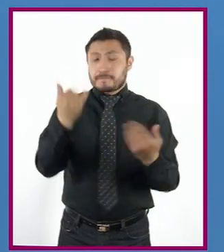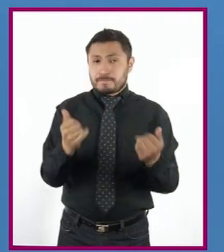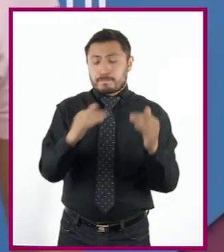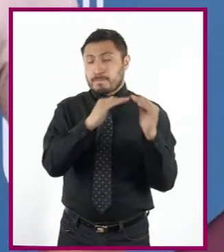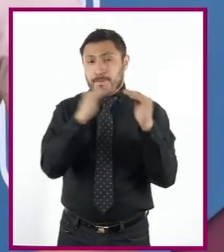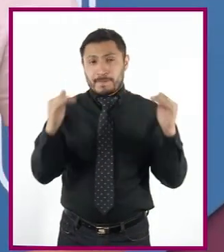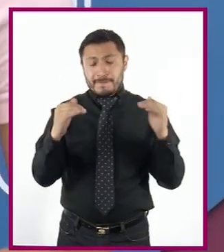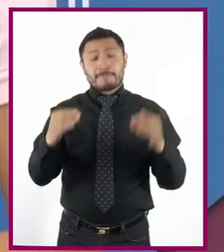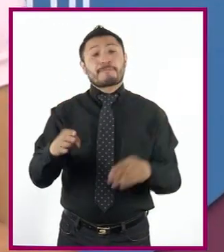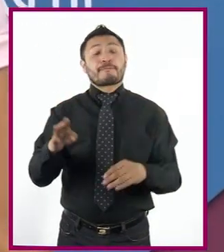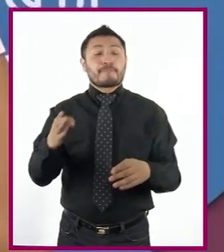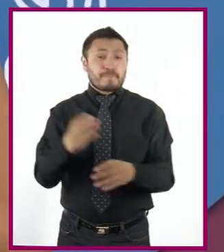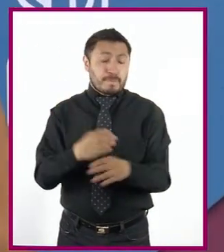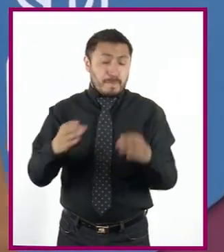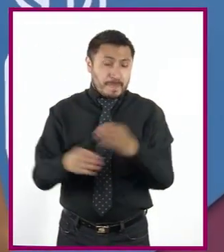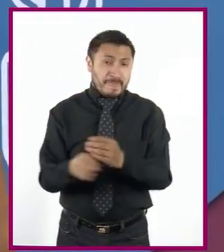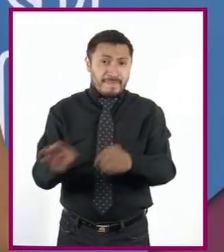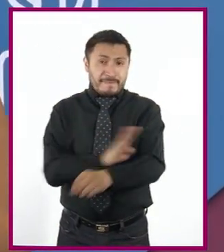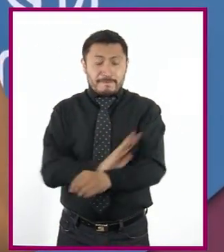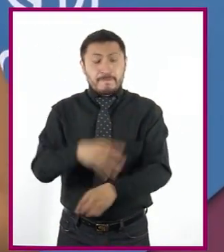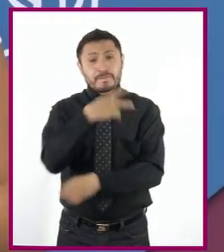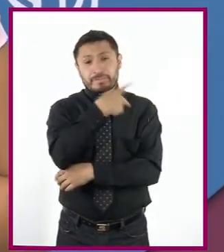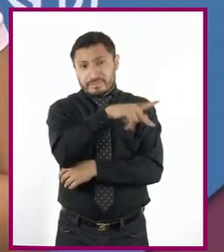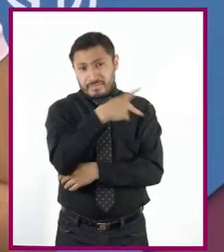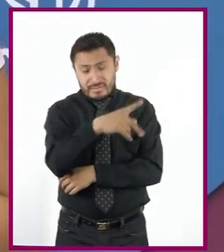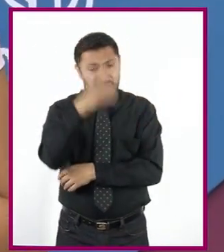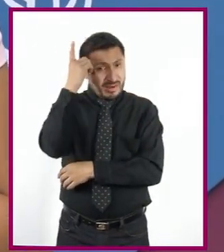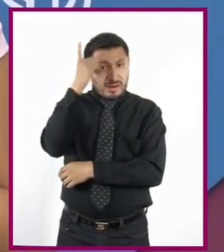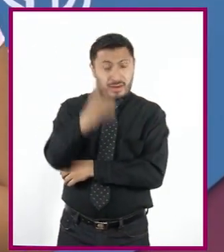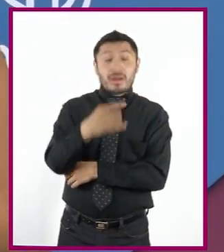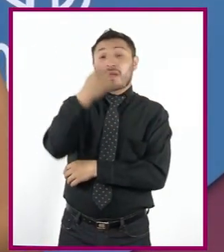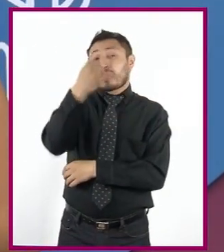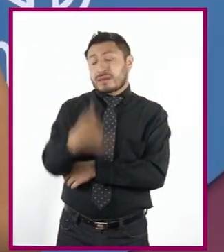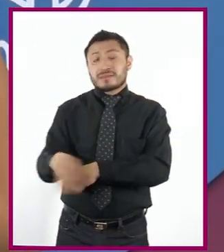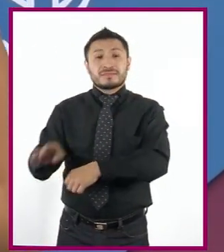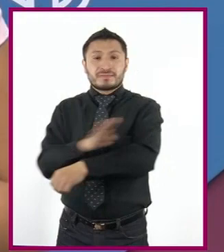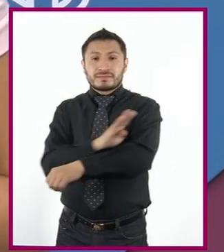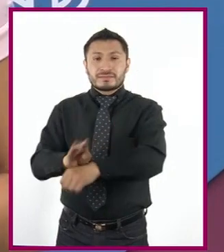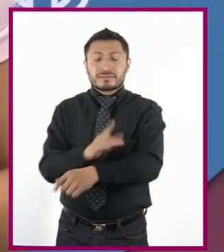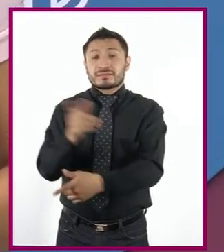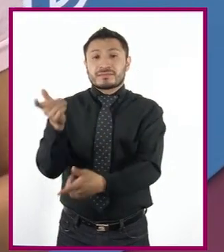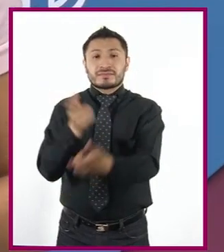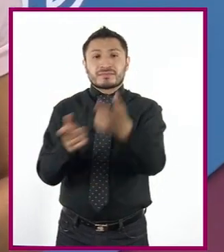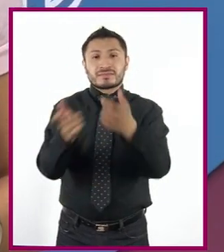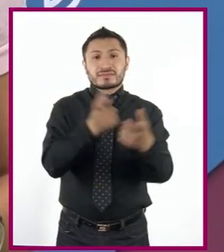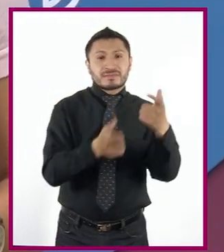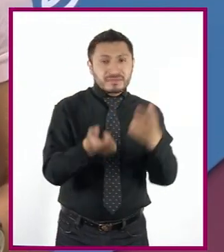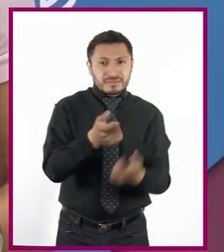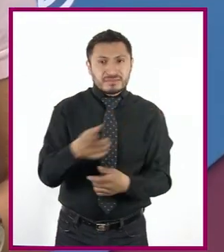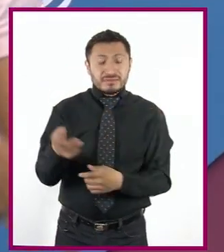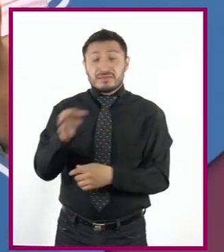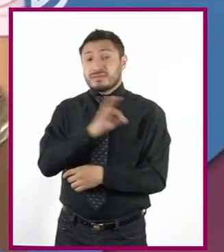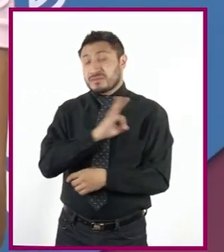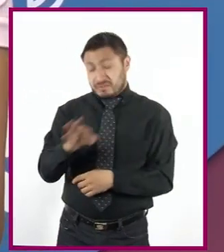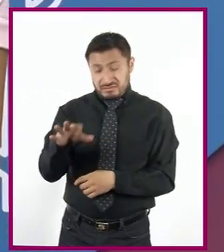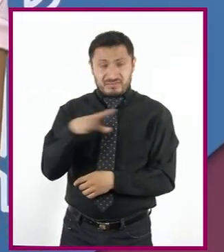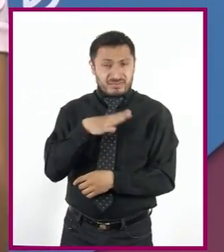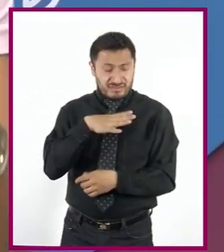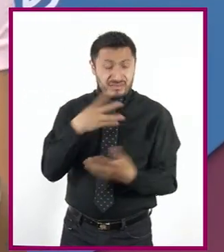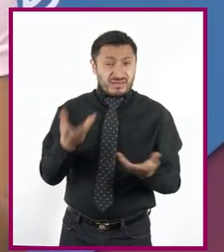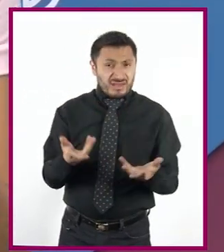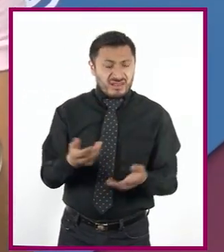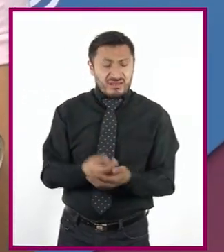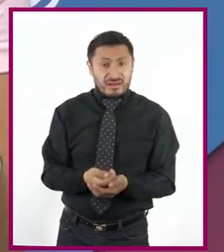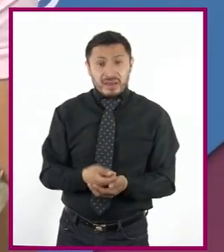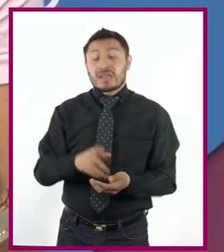los bienes que pertenecen a los ejidatarios y los beneficios económicos que pudieran tener, ya que se